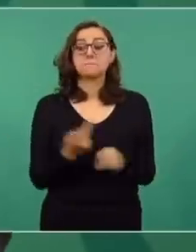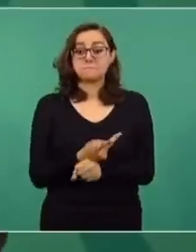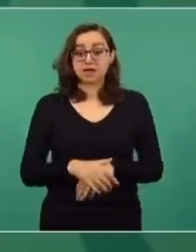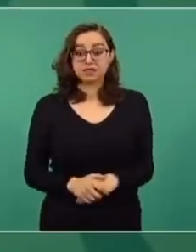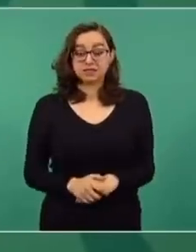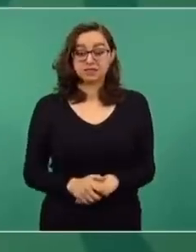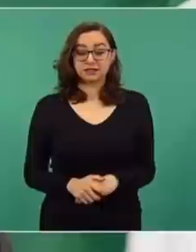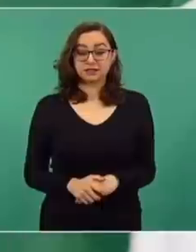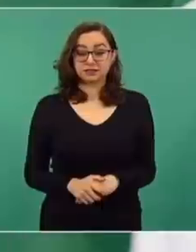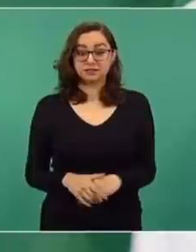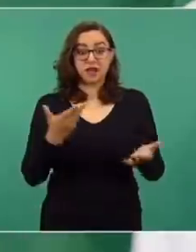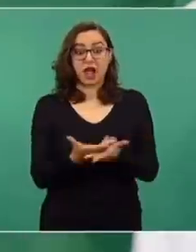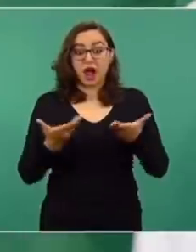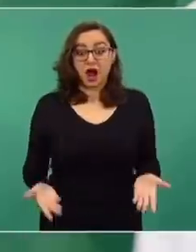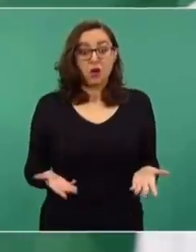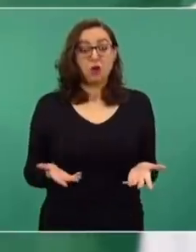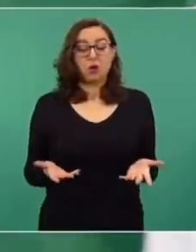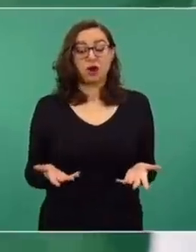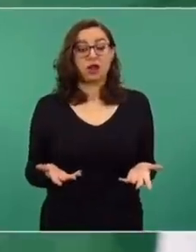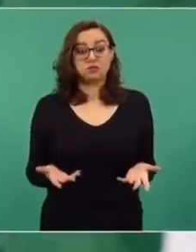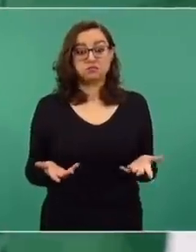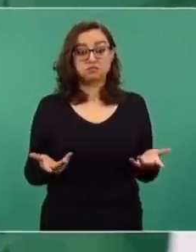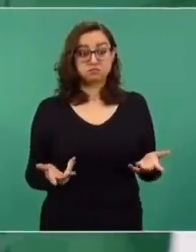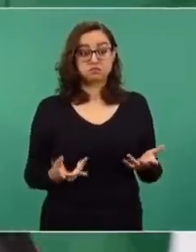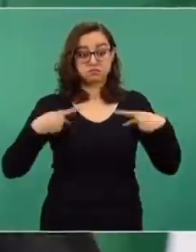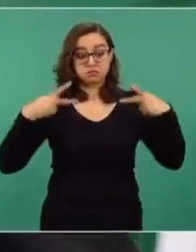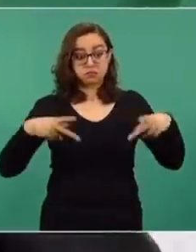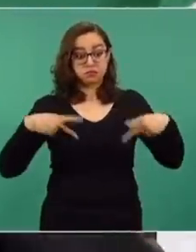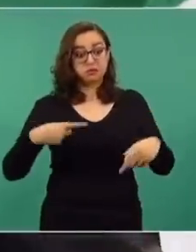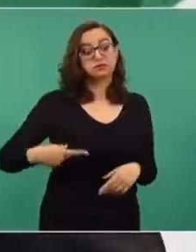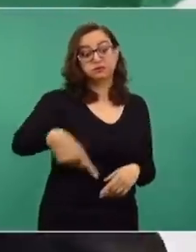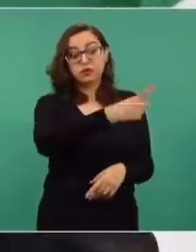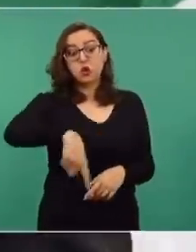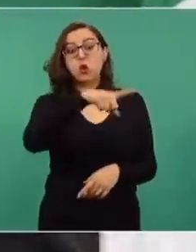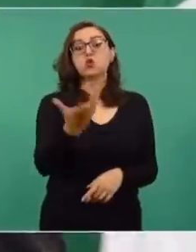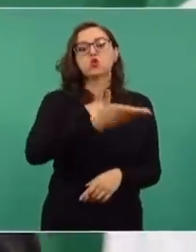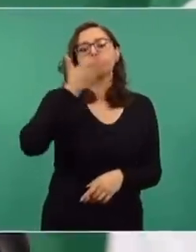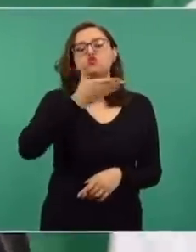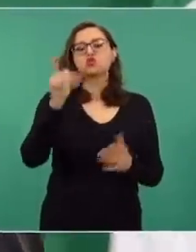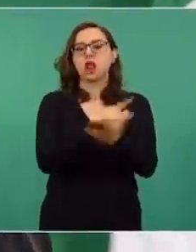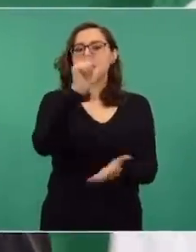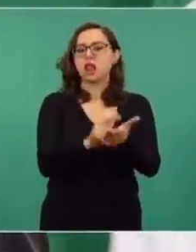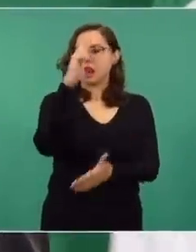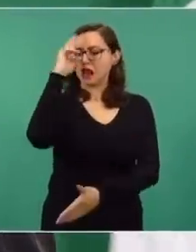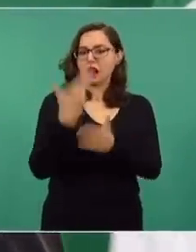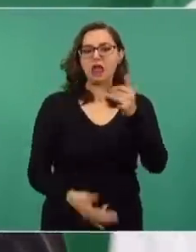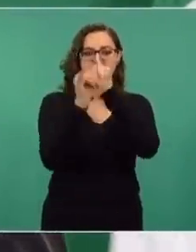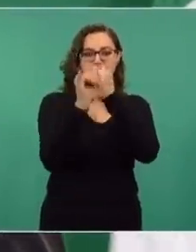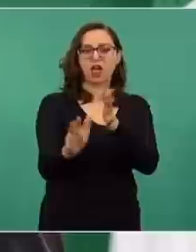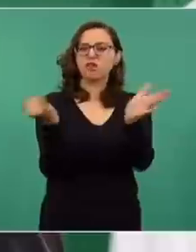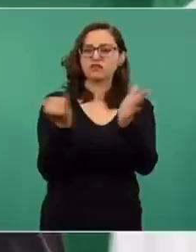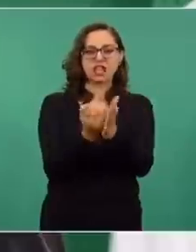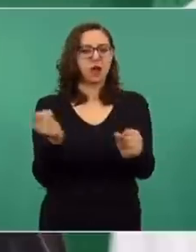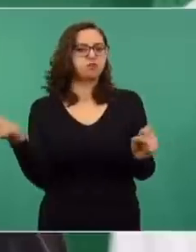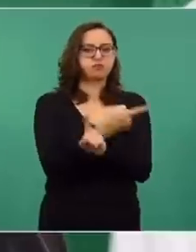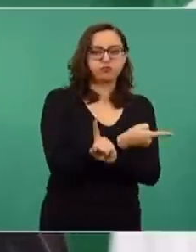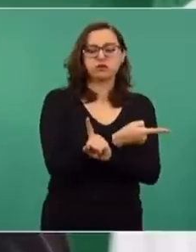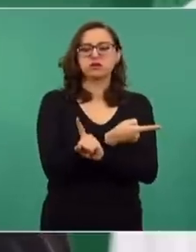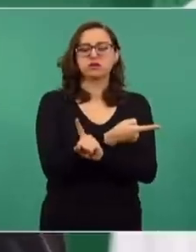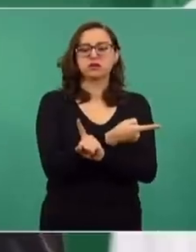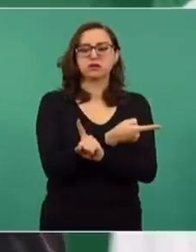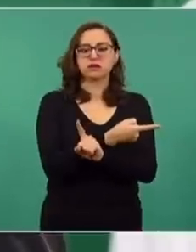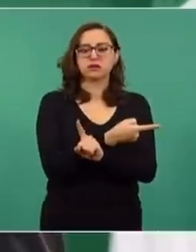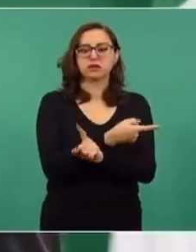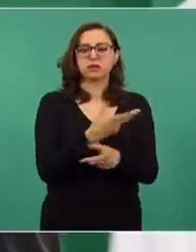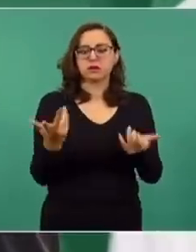considerar delito grave y que vayan a prisión. Quienes cometen grandes fraudes fiscales, todos los que